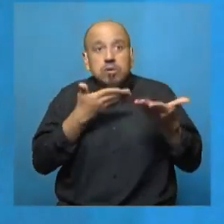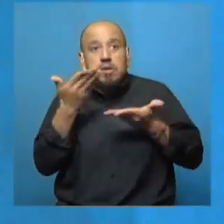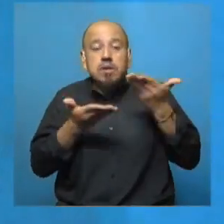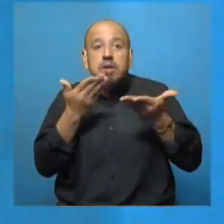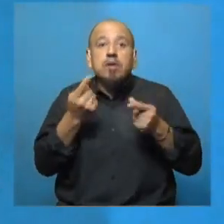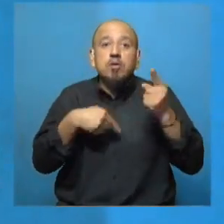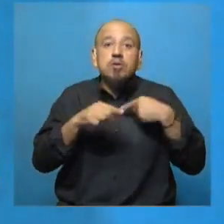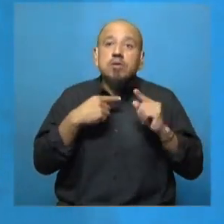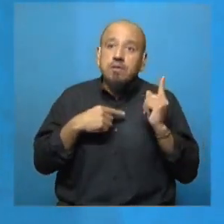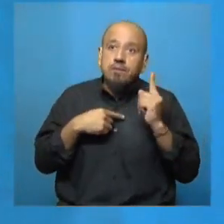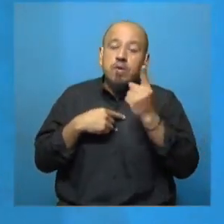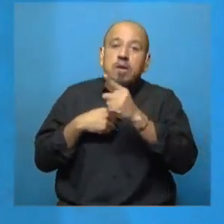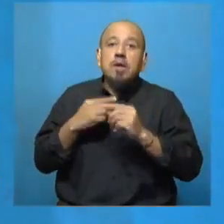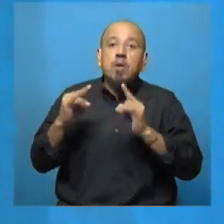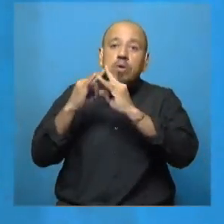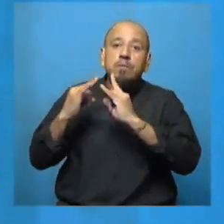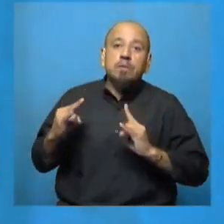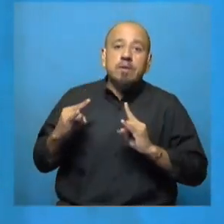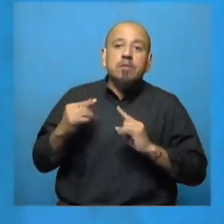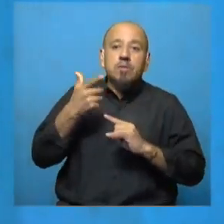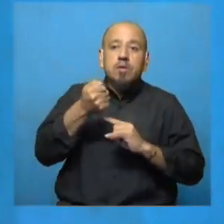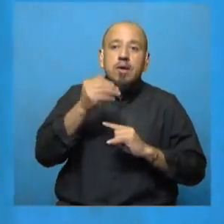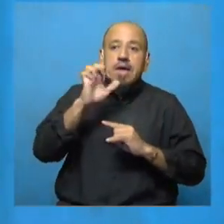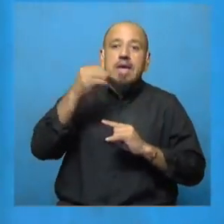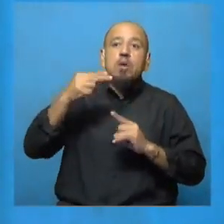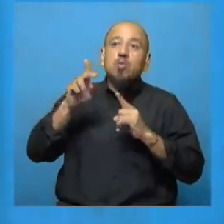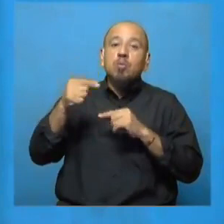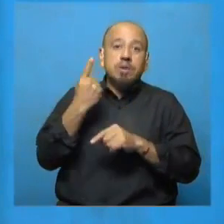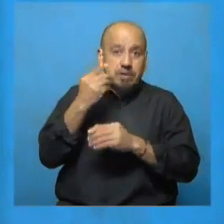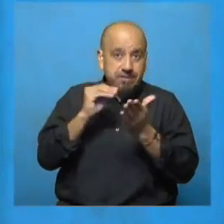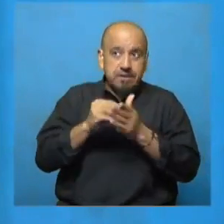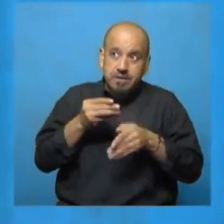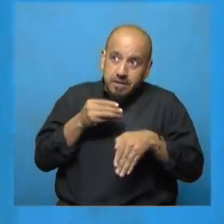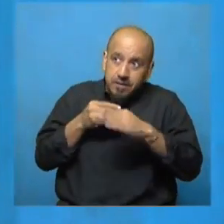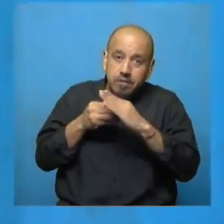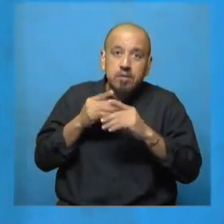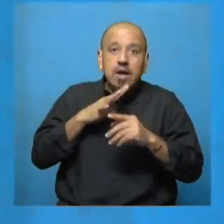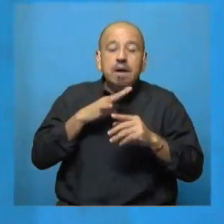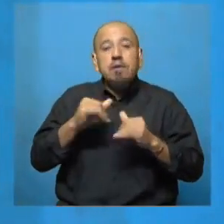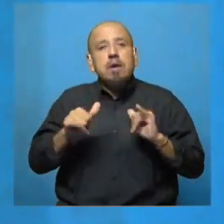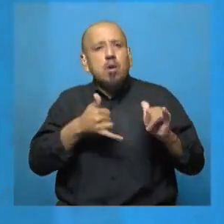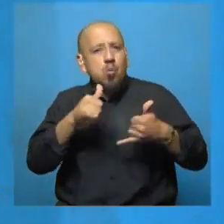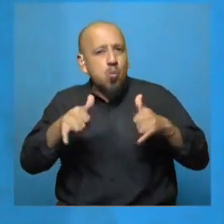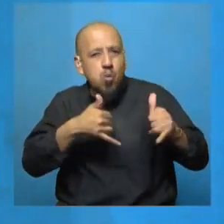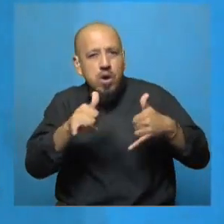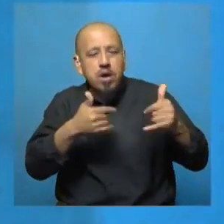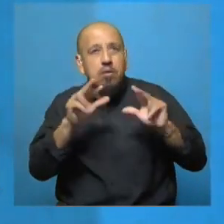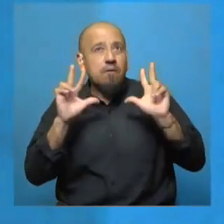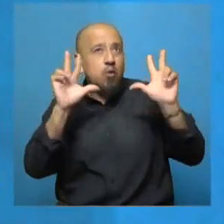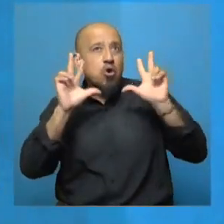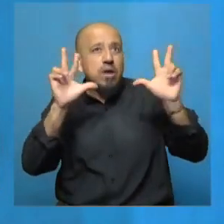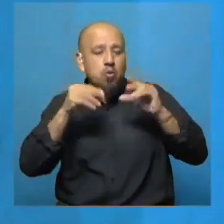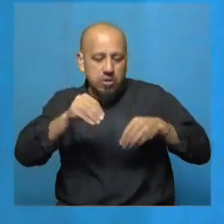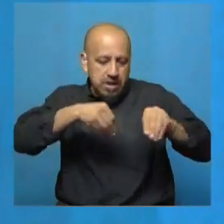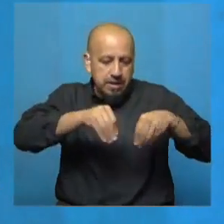este Y fui a un camping de aeuu que en la primera vez que iba al camping de aego había juegos jugué al vole Bueno al